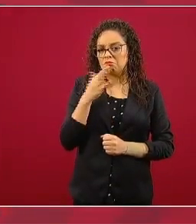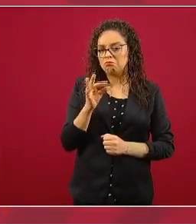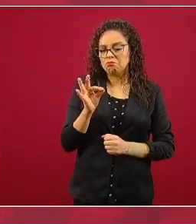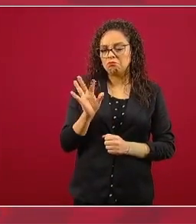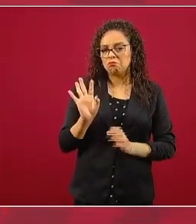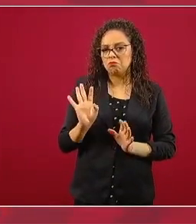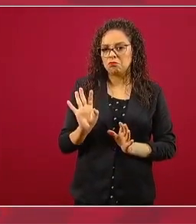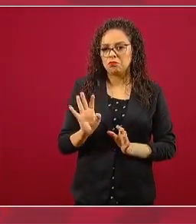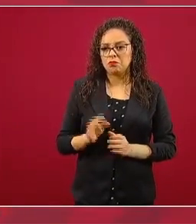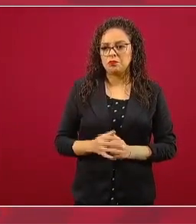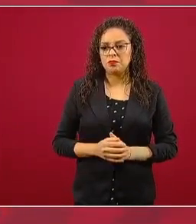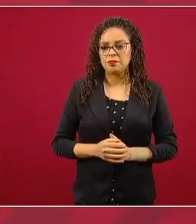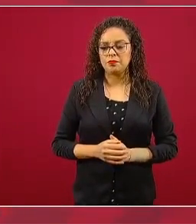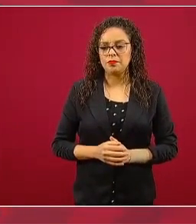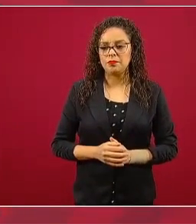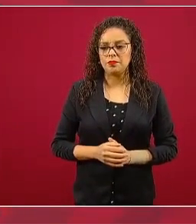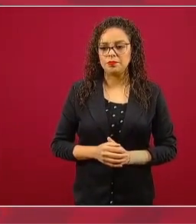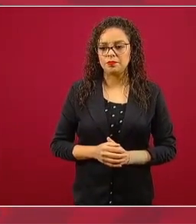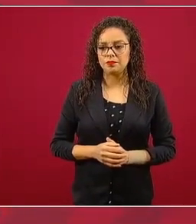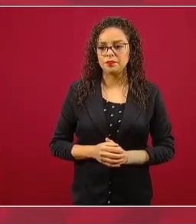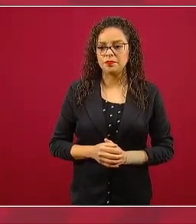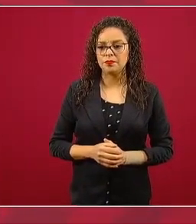de